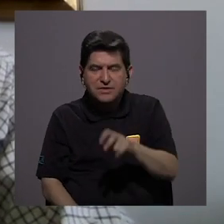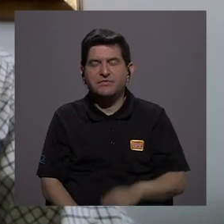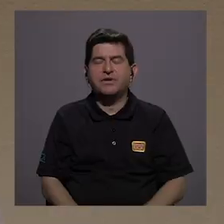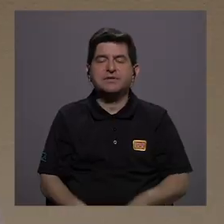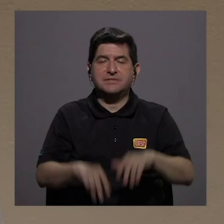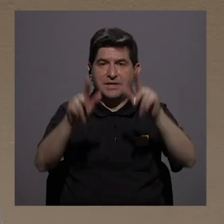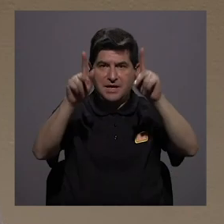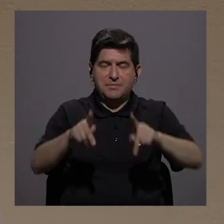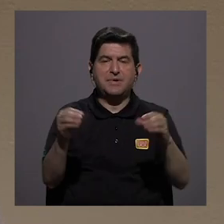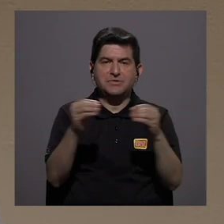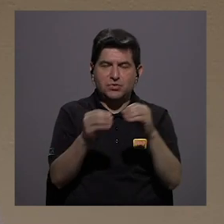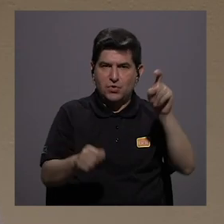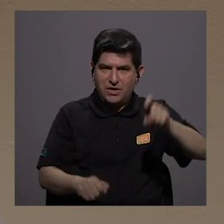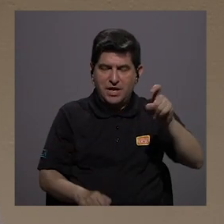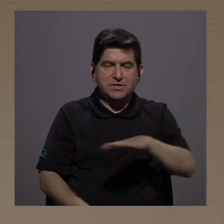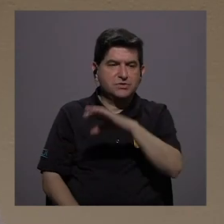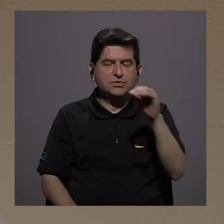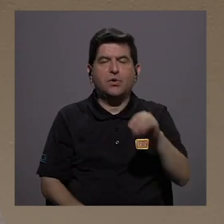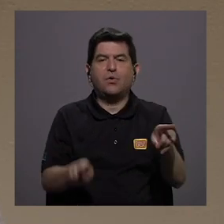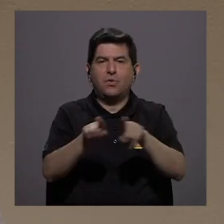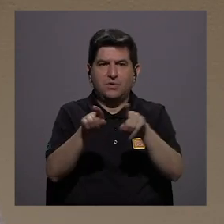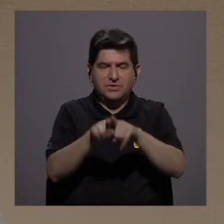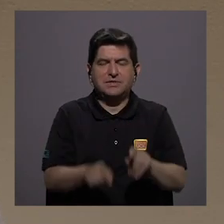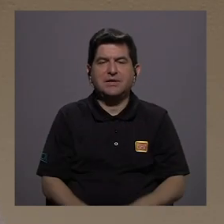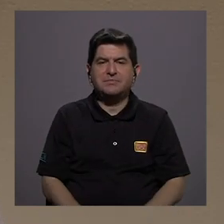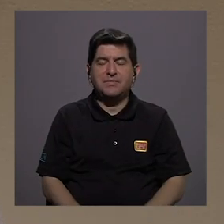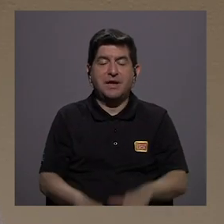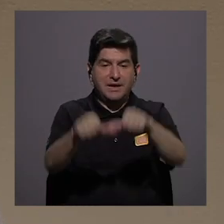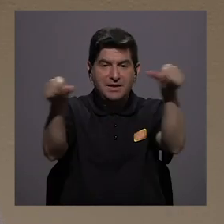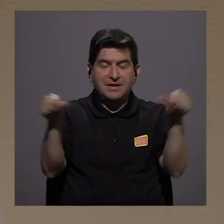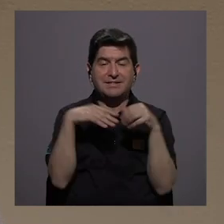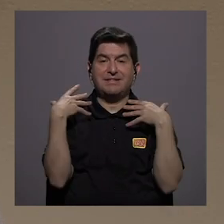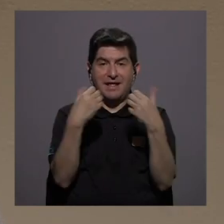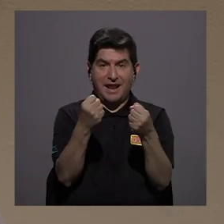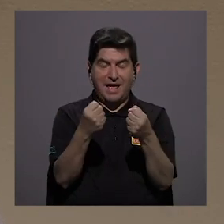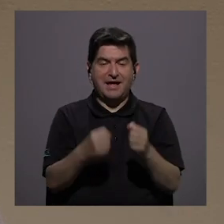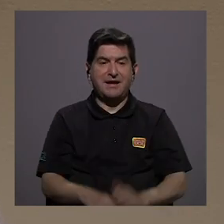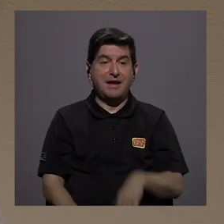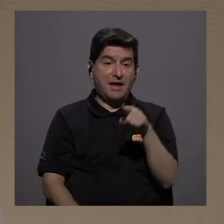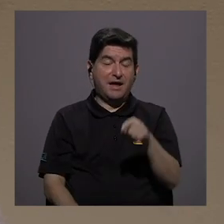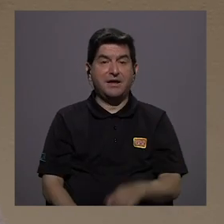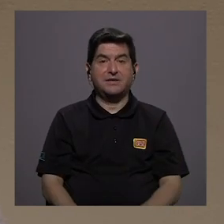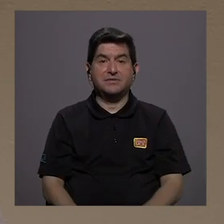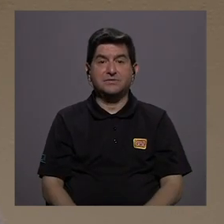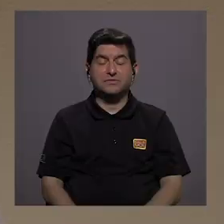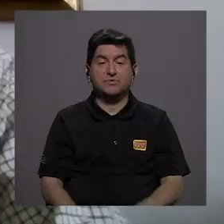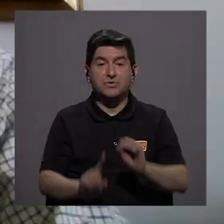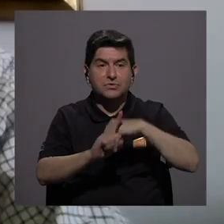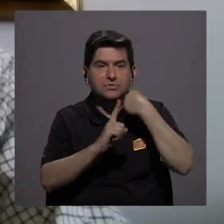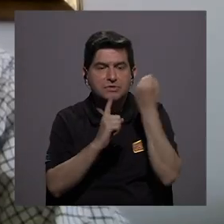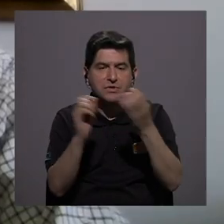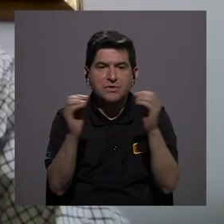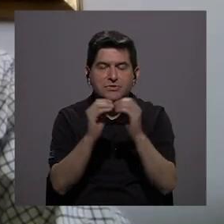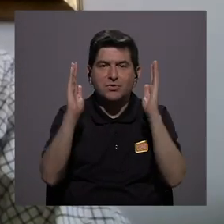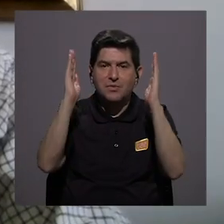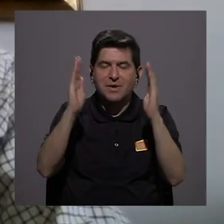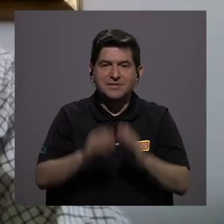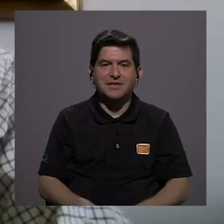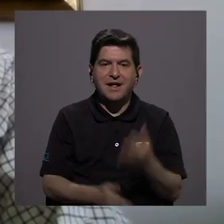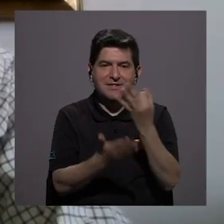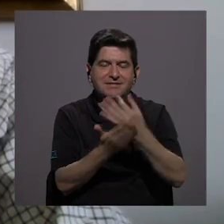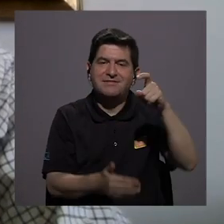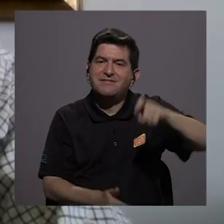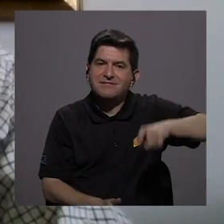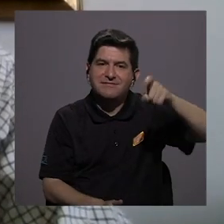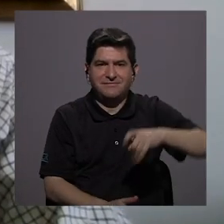necesitados, uh-huh. como son los gastos funcionales en salud. Bueno, y eso entonces nos abre un portillo mucho mayor que tenemos que financiar.